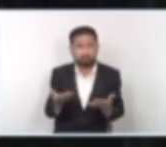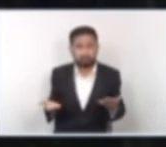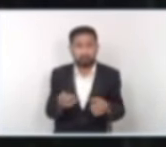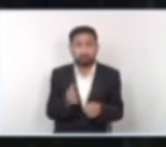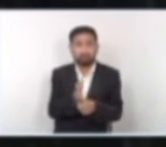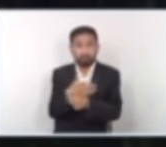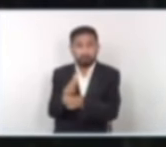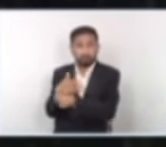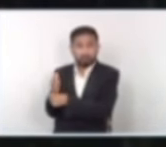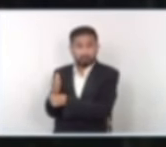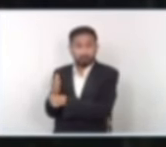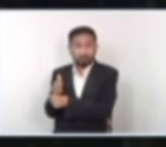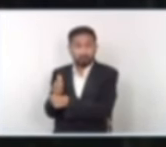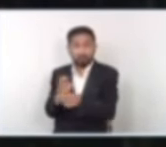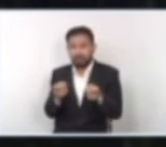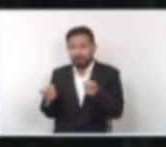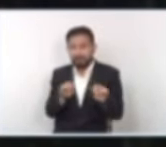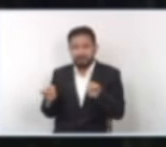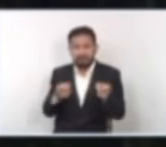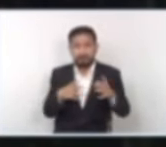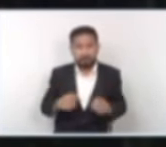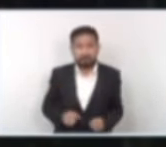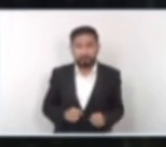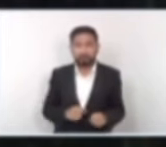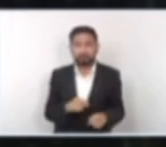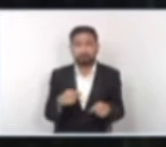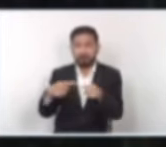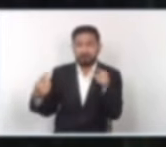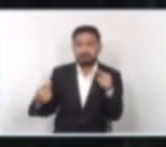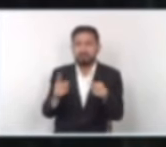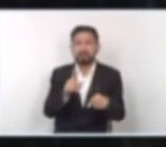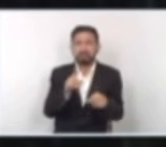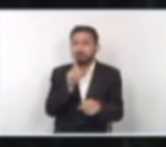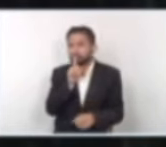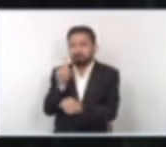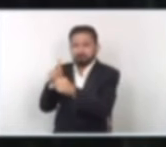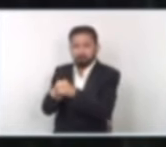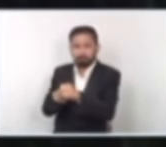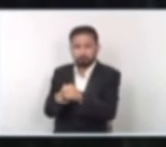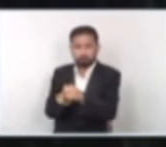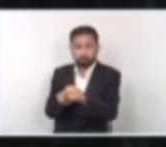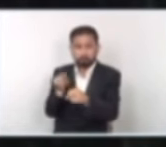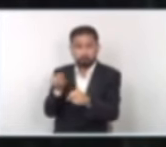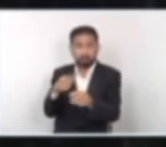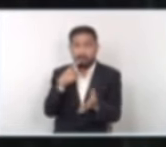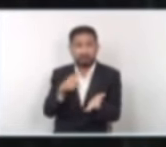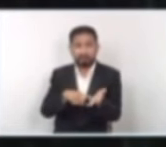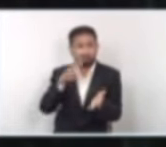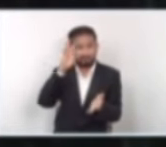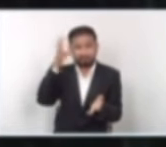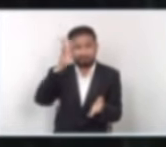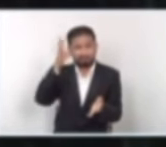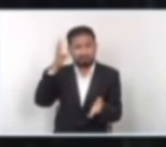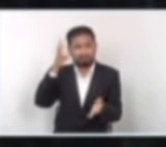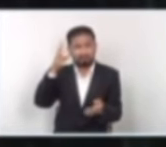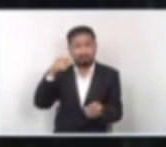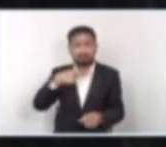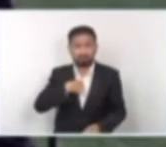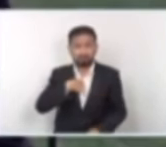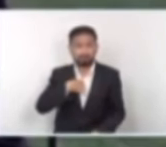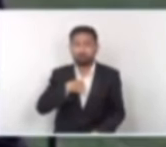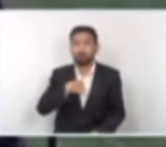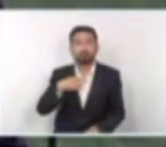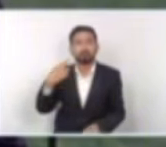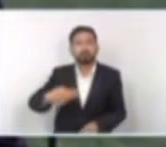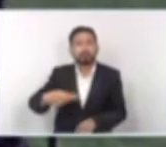partidos gobernantes han intentado prohibir a su oposición política. Estas no son acusaciones ni teorías de conspiración, son